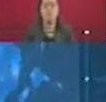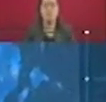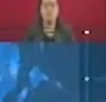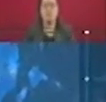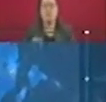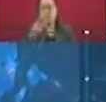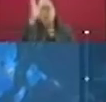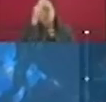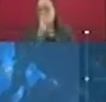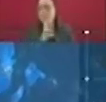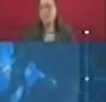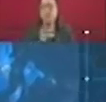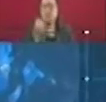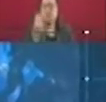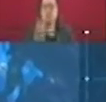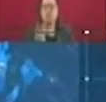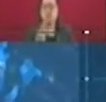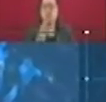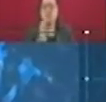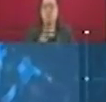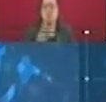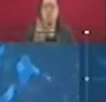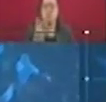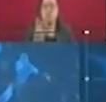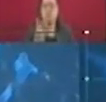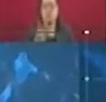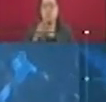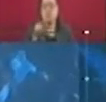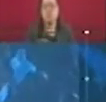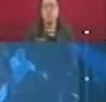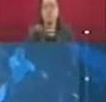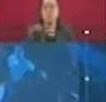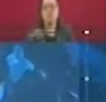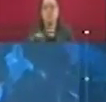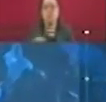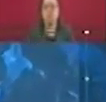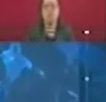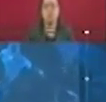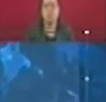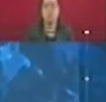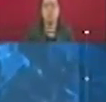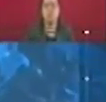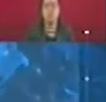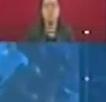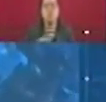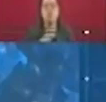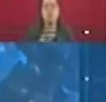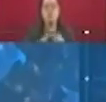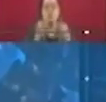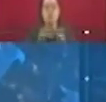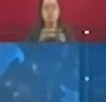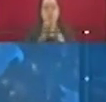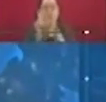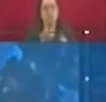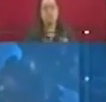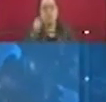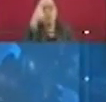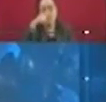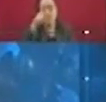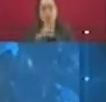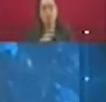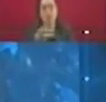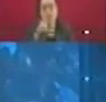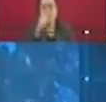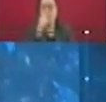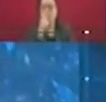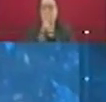las revistas más prestigiadas turísticamente hablando como un lugar obligado para visitar en México. Ya la dejo porque luego así que ando haciendo